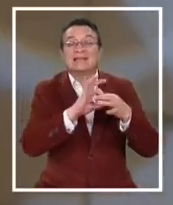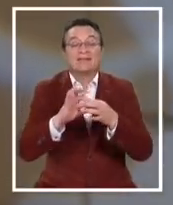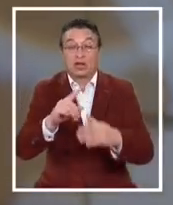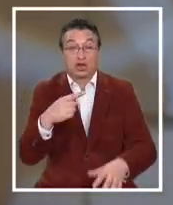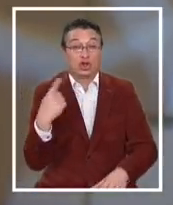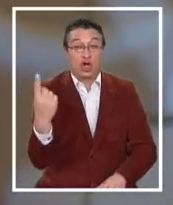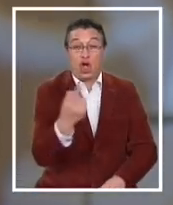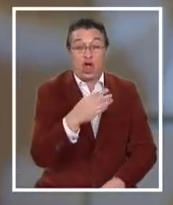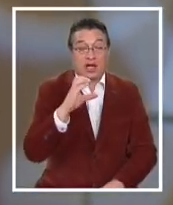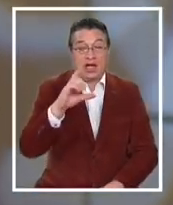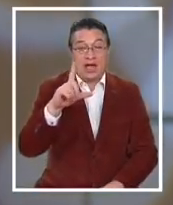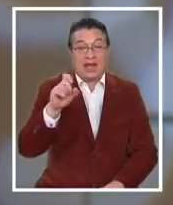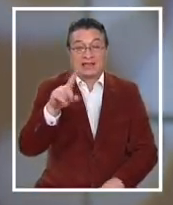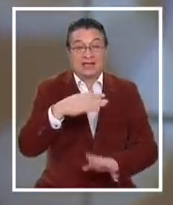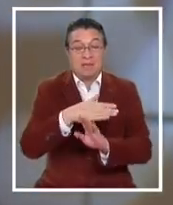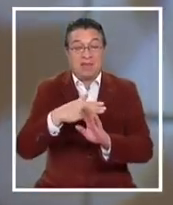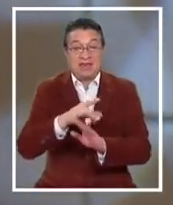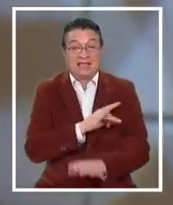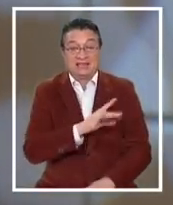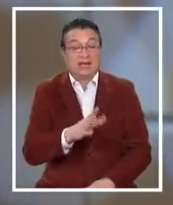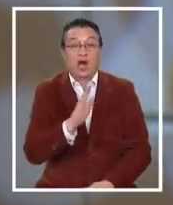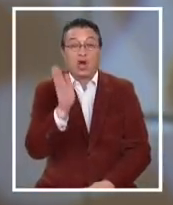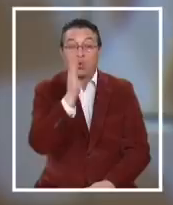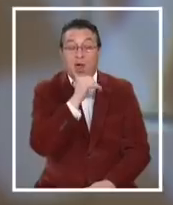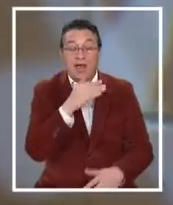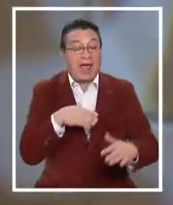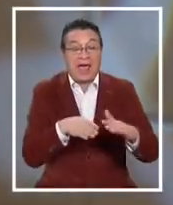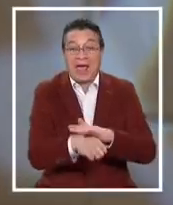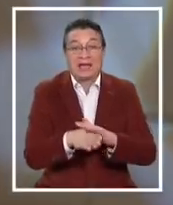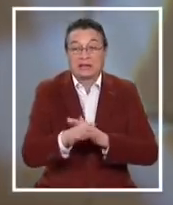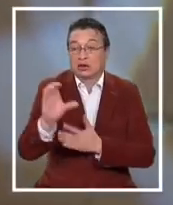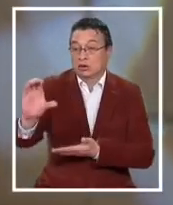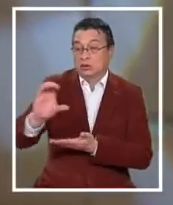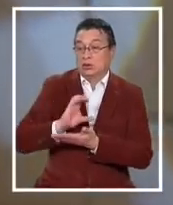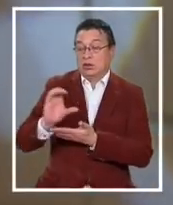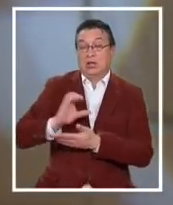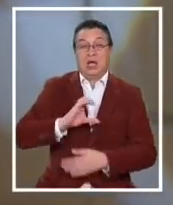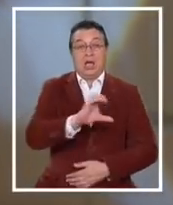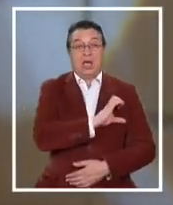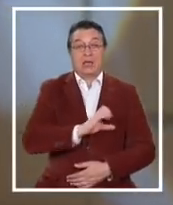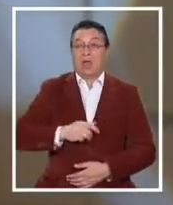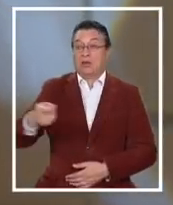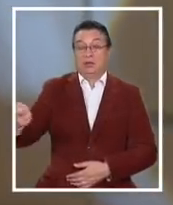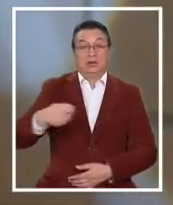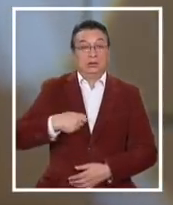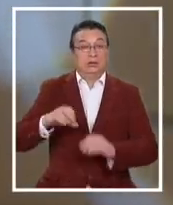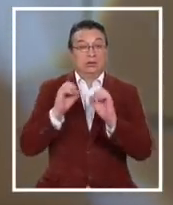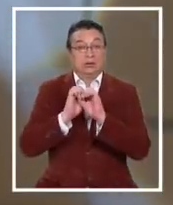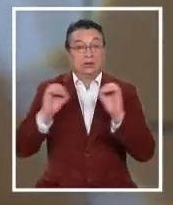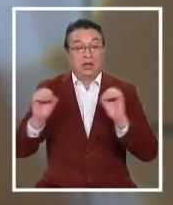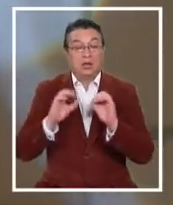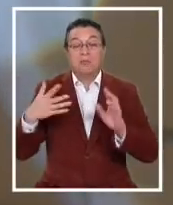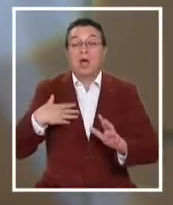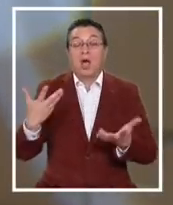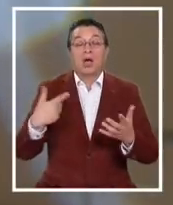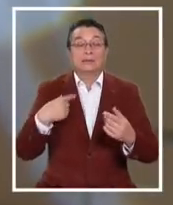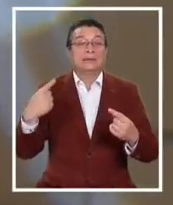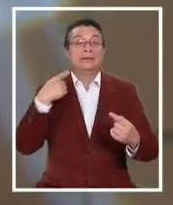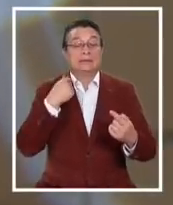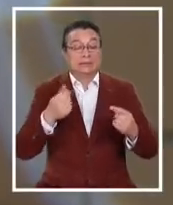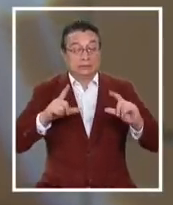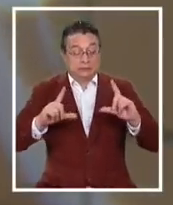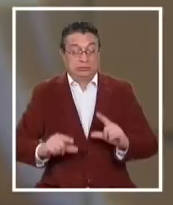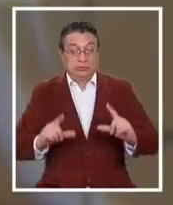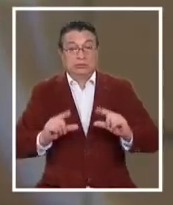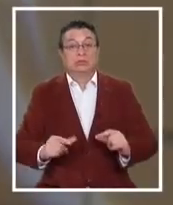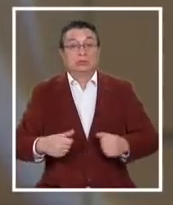la clase media chilena no tuvo acceso a los recursos del Estado que se supone servían para paliar la pérdida de